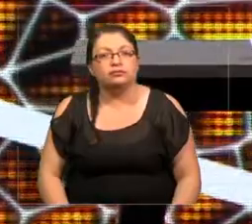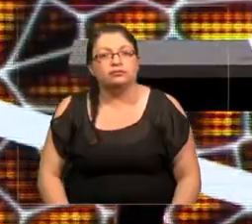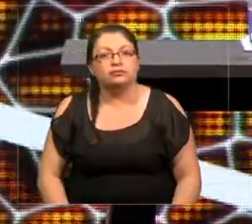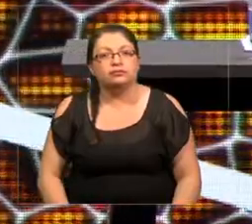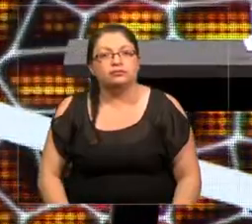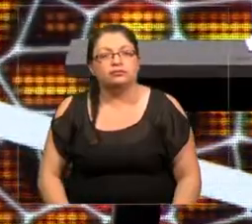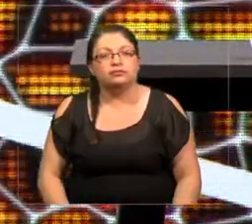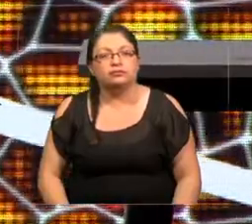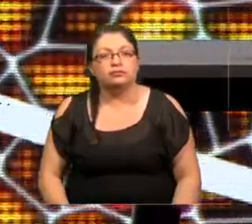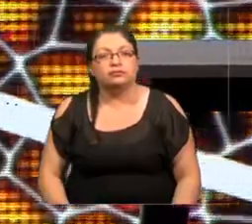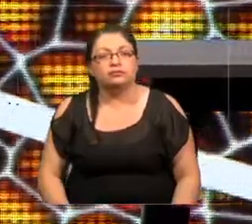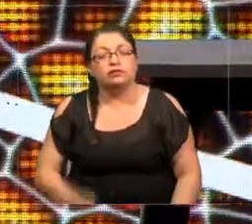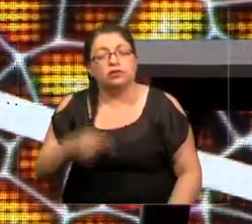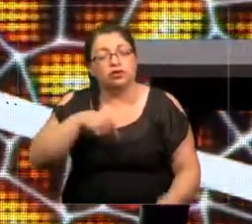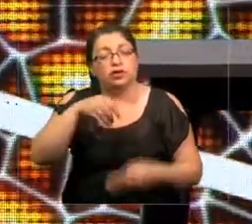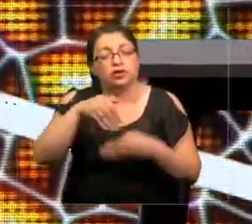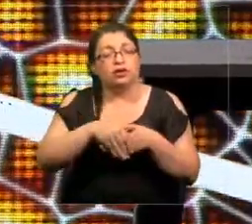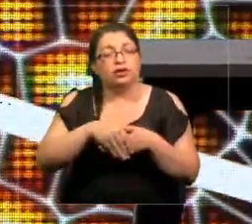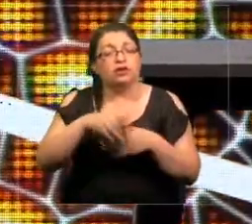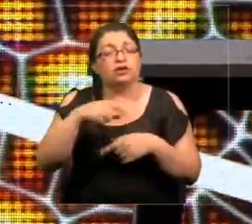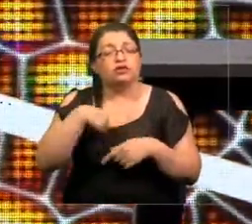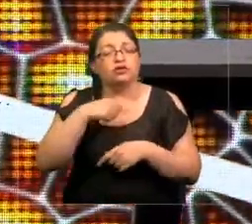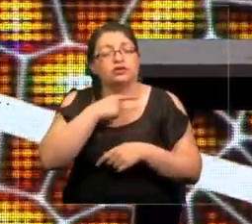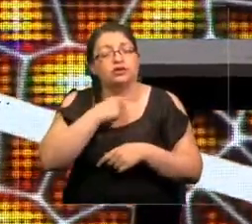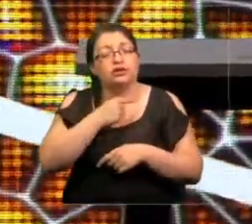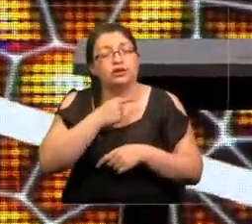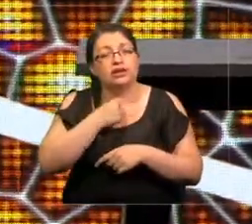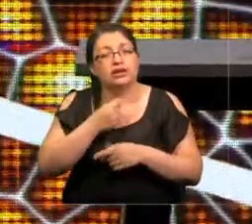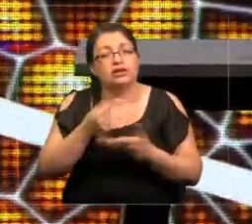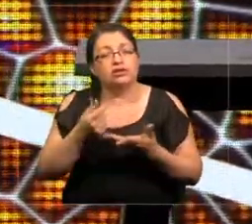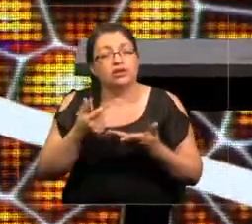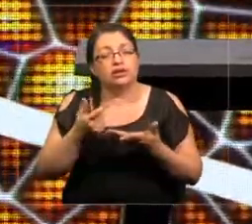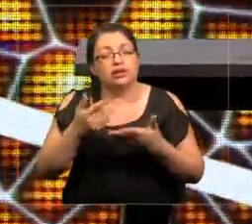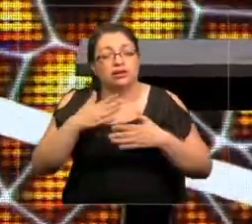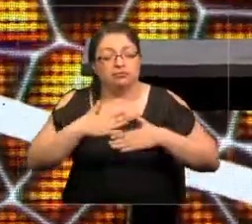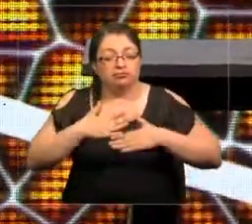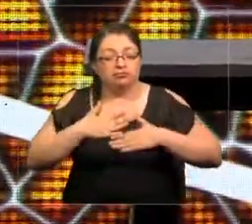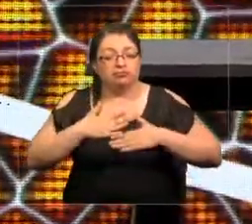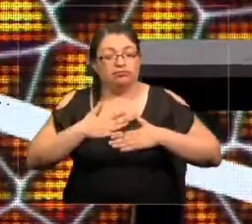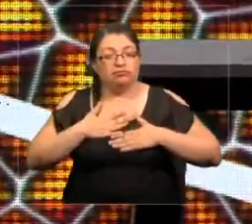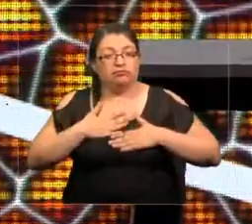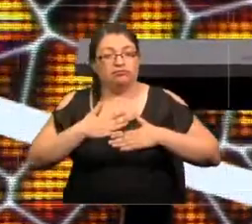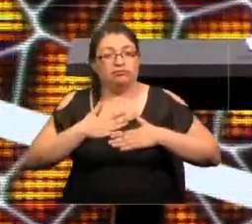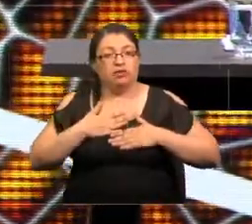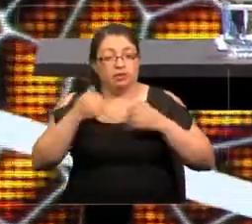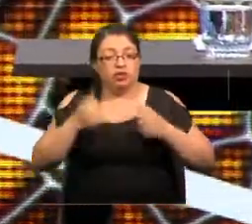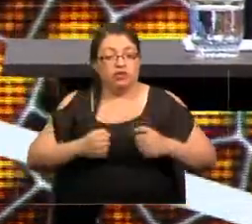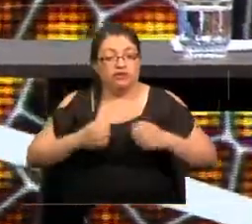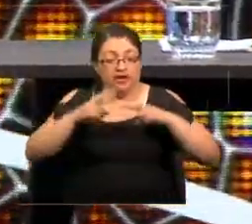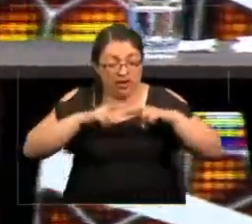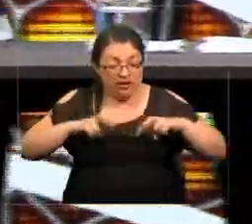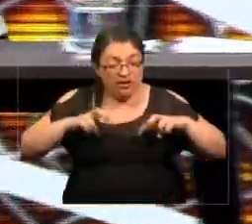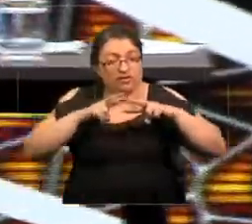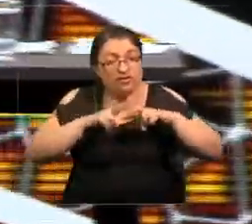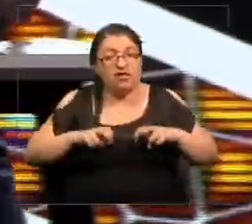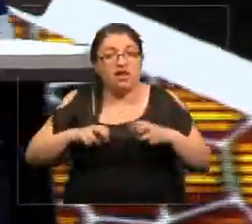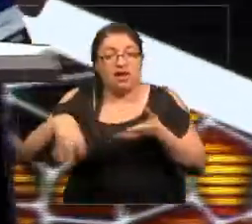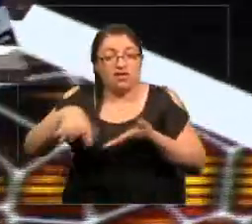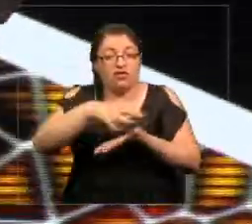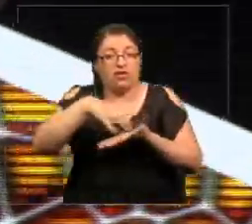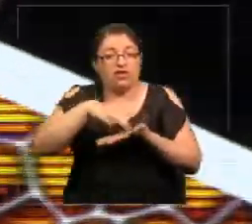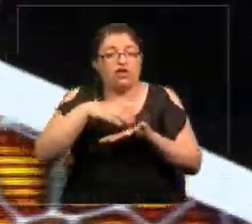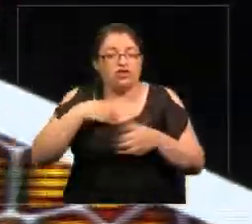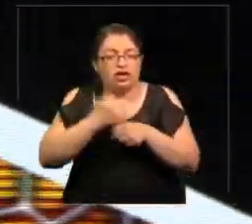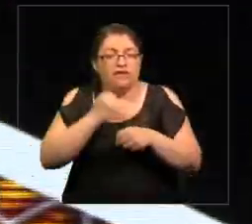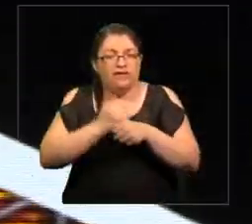modesta posición de investigadora urbanista que trabaja sobre todo estos